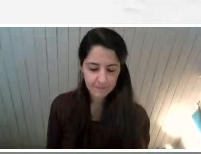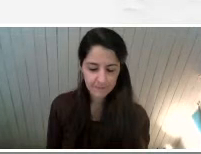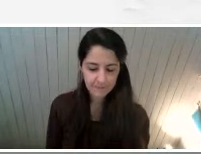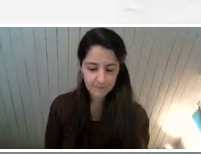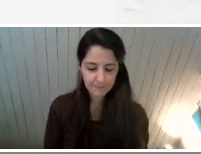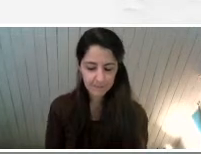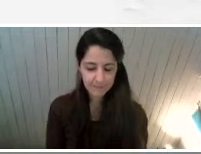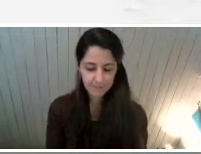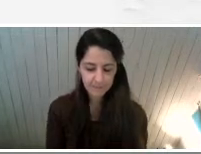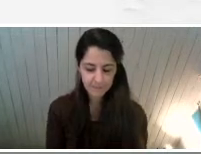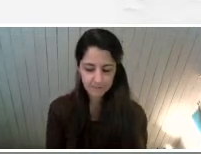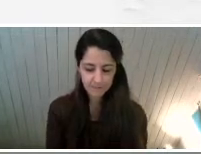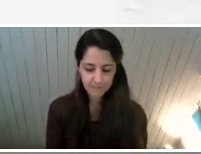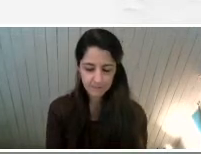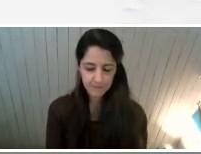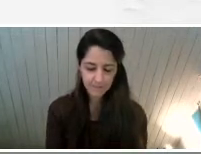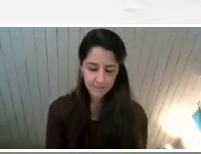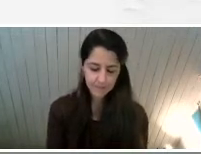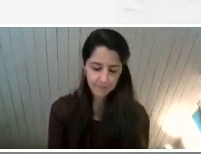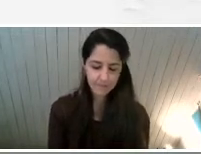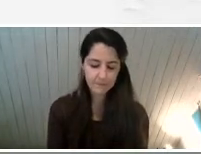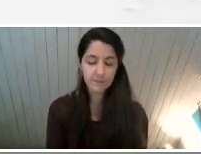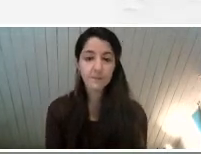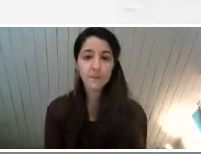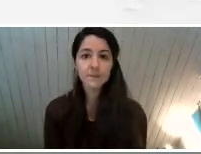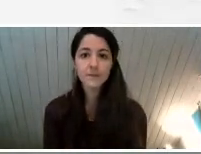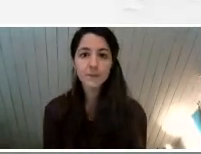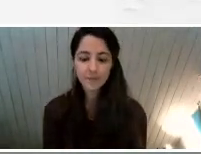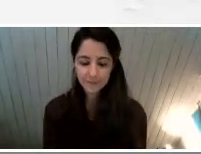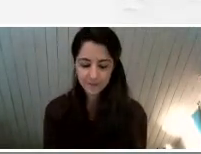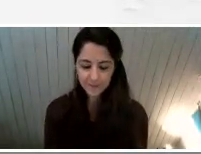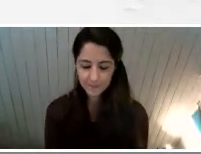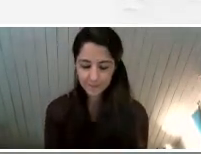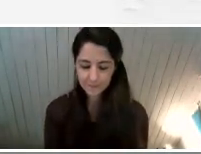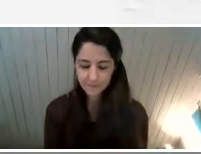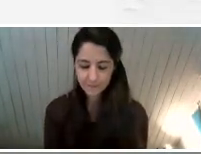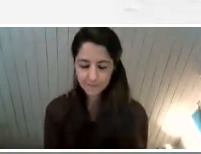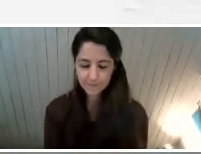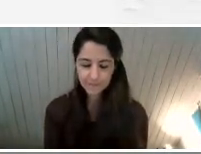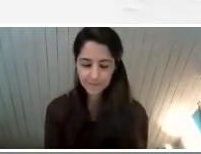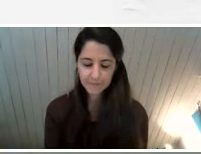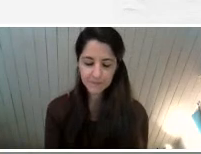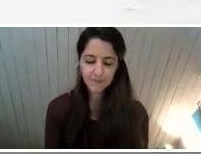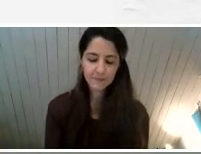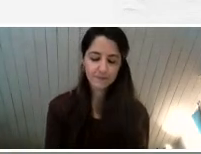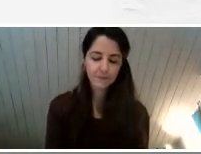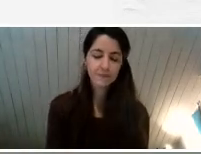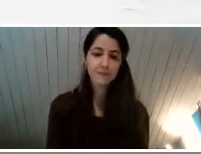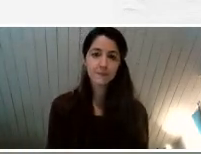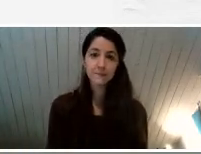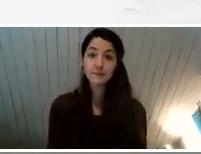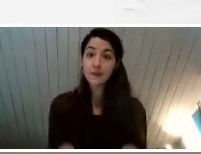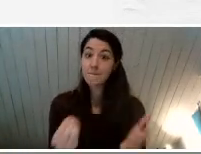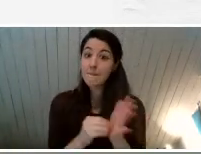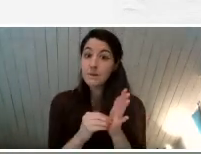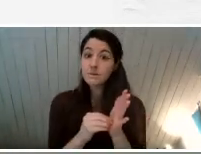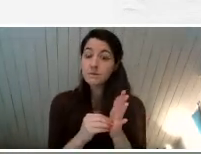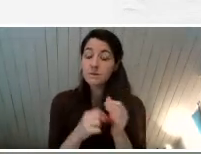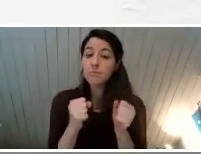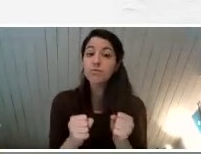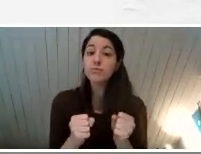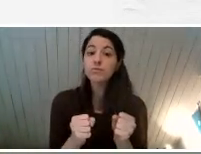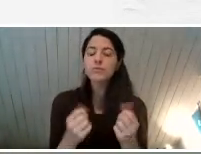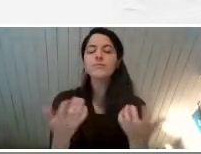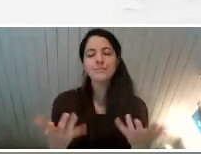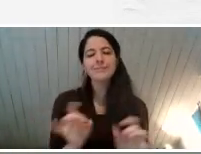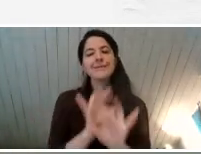¿Qué más podemos hacer en nuestra vida? Pues por supuesto la alimentación. Esto también se habla muchísimo